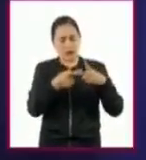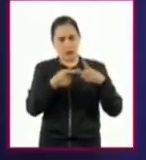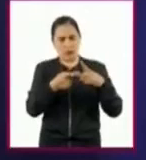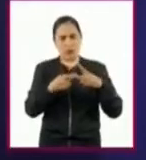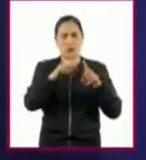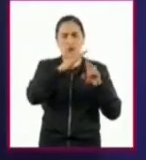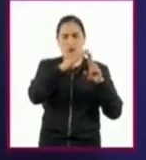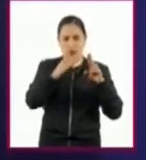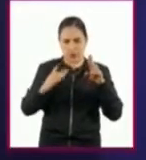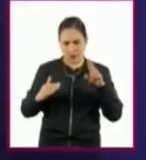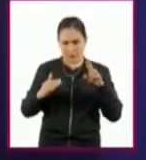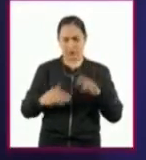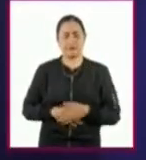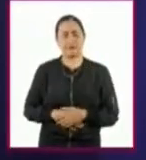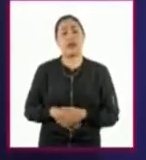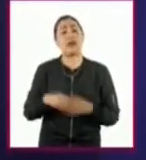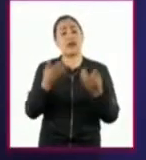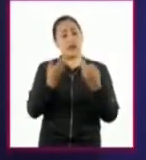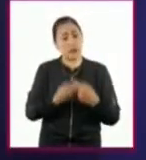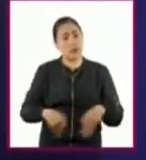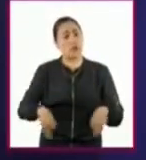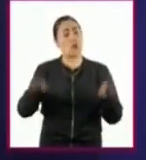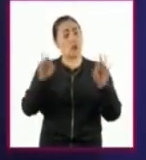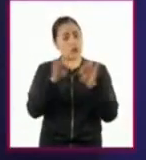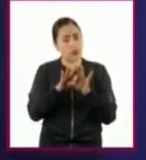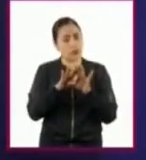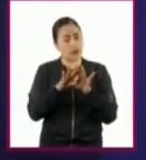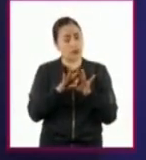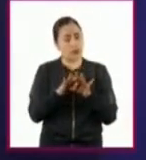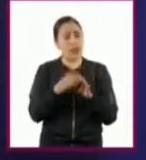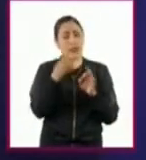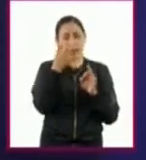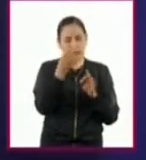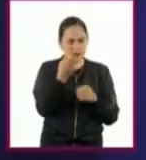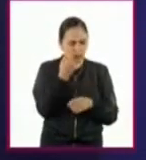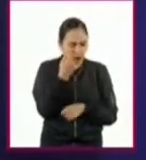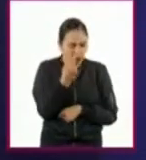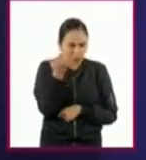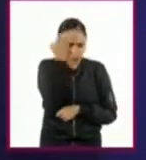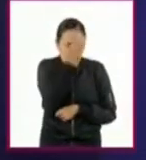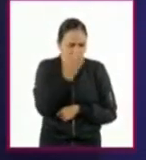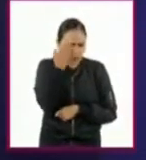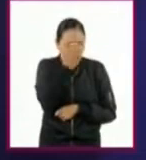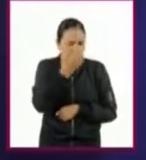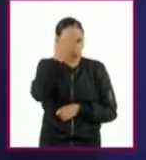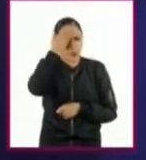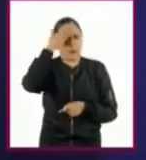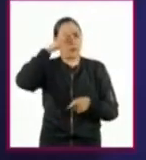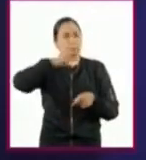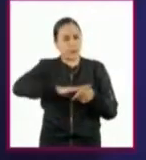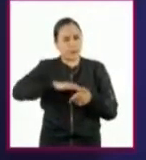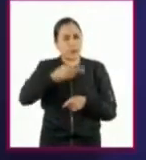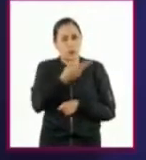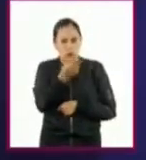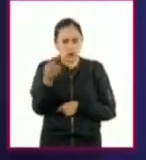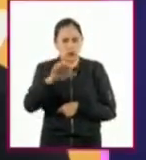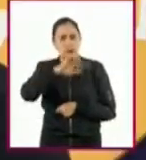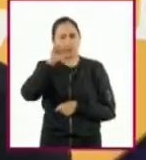Es importante, alumnas y alumnos, que esta consideración la tengan muy presente al momento de trazar su